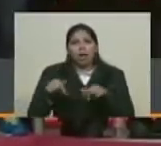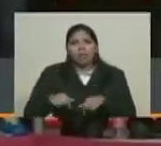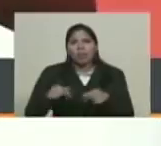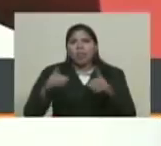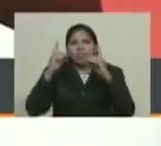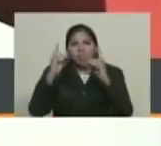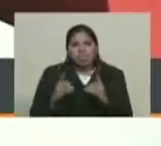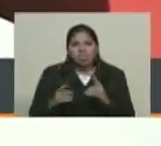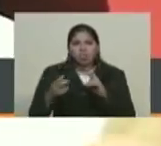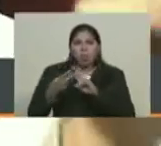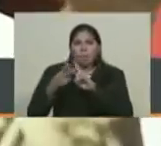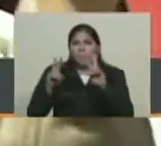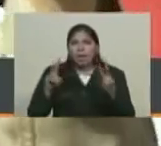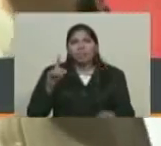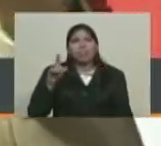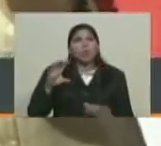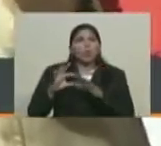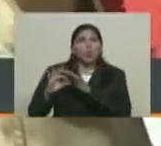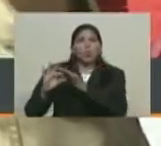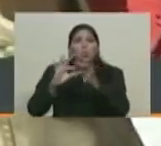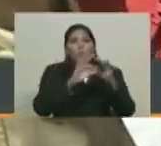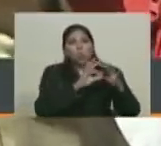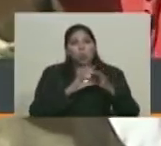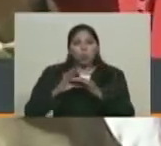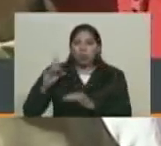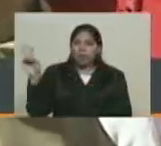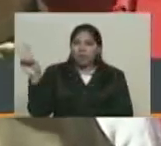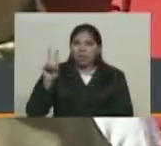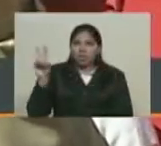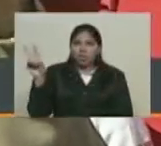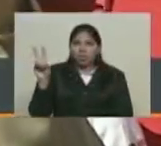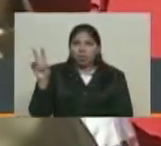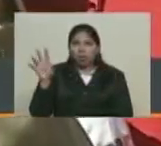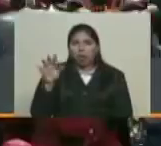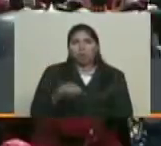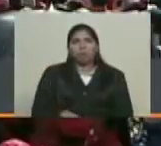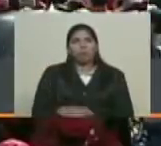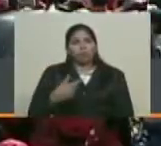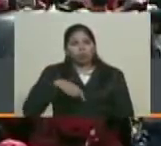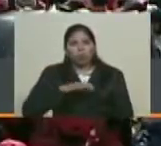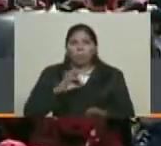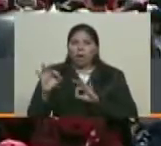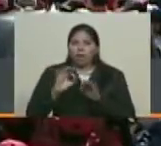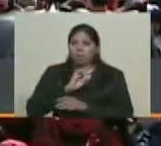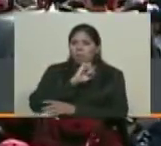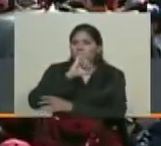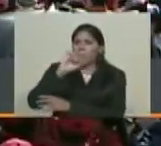por la unión nacional. Vamos a prepararnos para derrotarlos